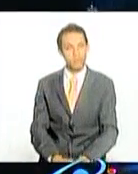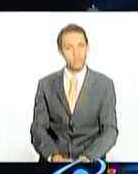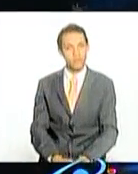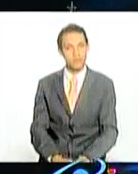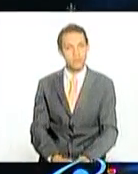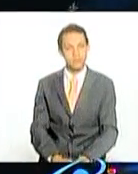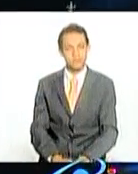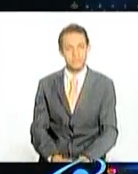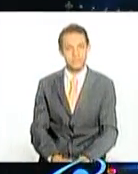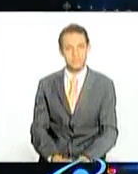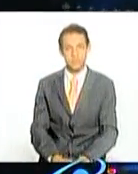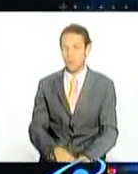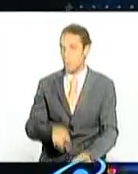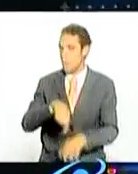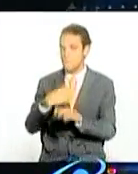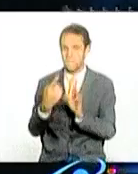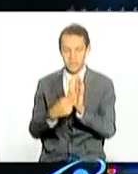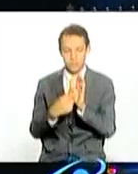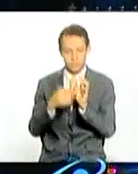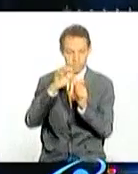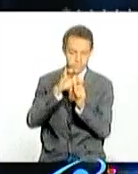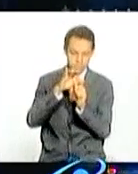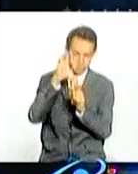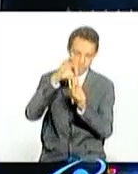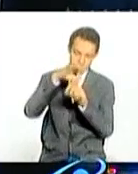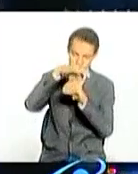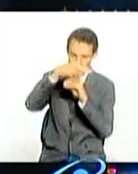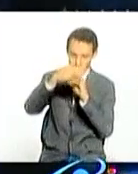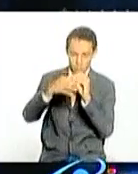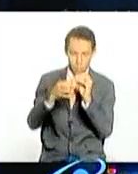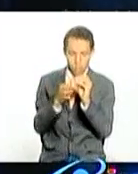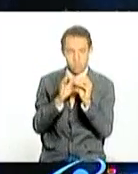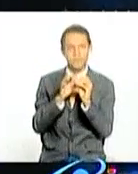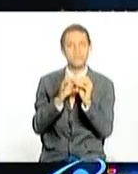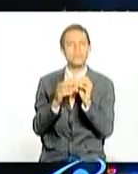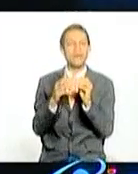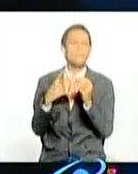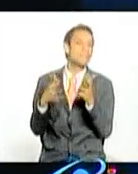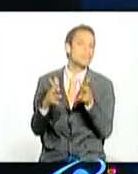de un lado a otro y le tomamos una medida